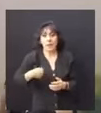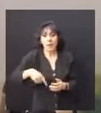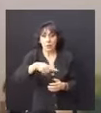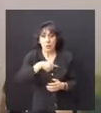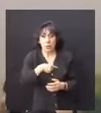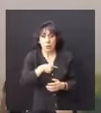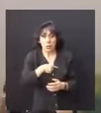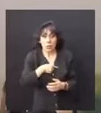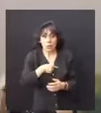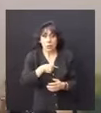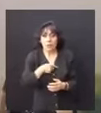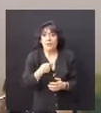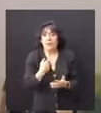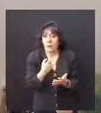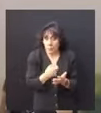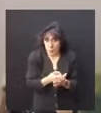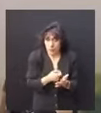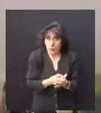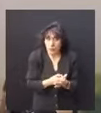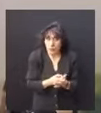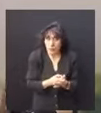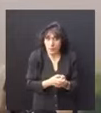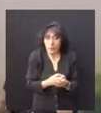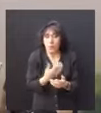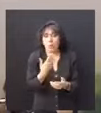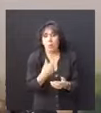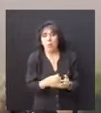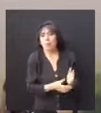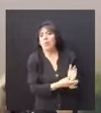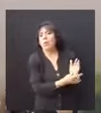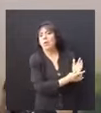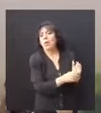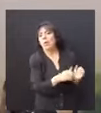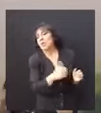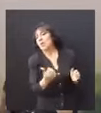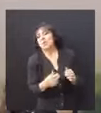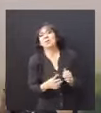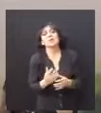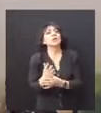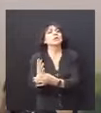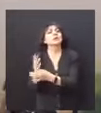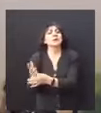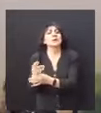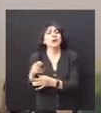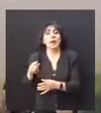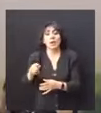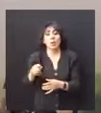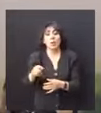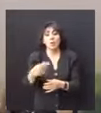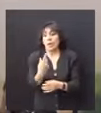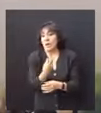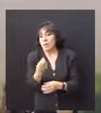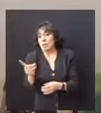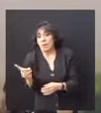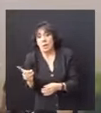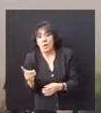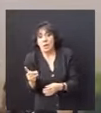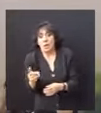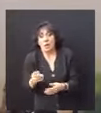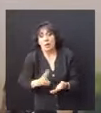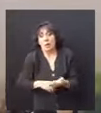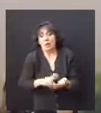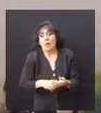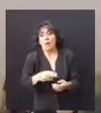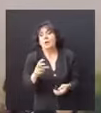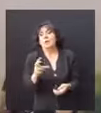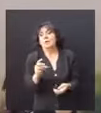si llegaba López Obrador, íbamos a estar a 30 pesos por dólar. Pues ¿saben qué?